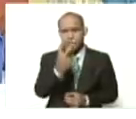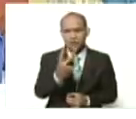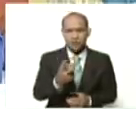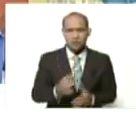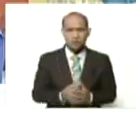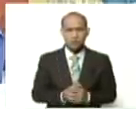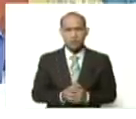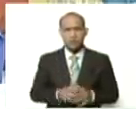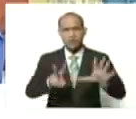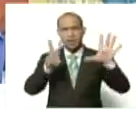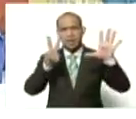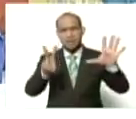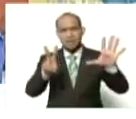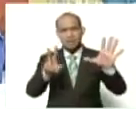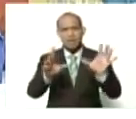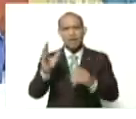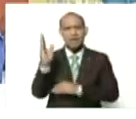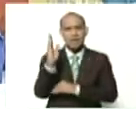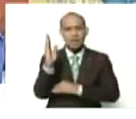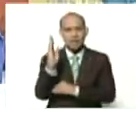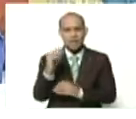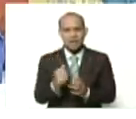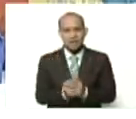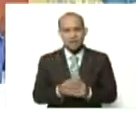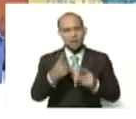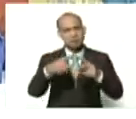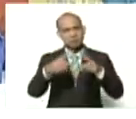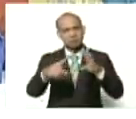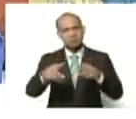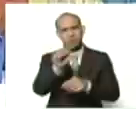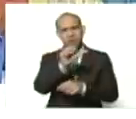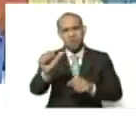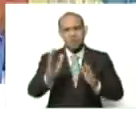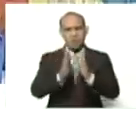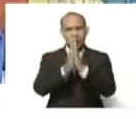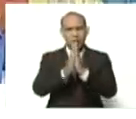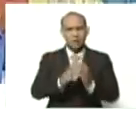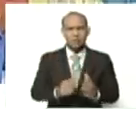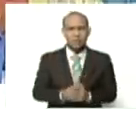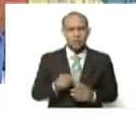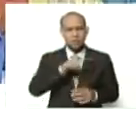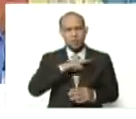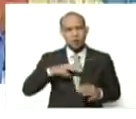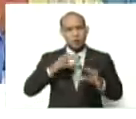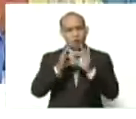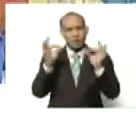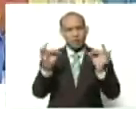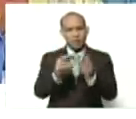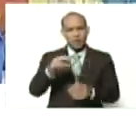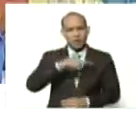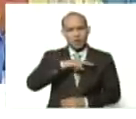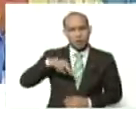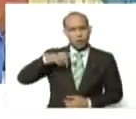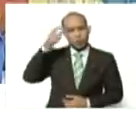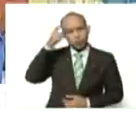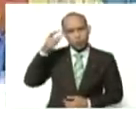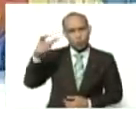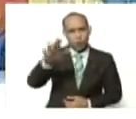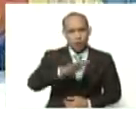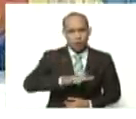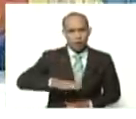de las siete iglesias. Hay varias tradiciones de nuestro pueblo, de nuestras familias, y hay que